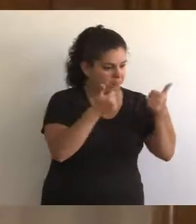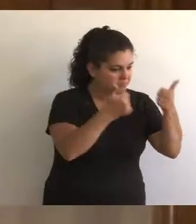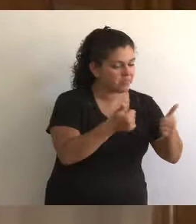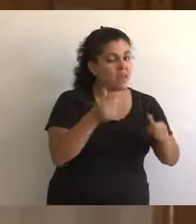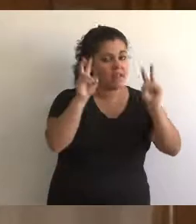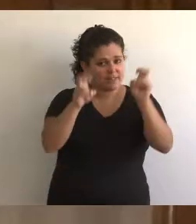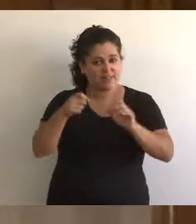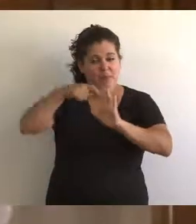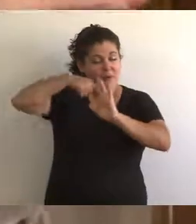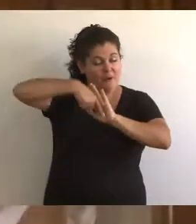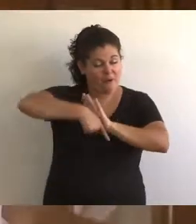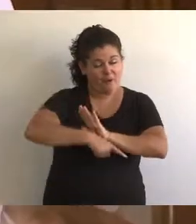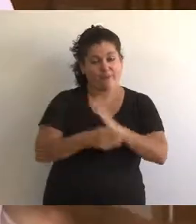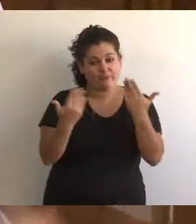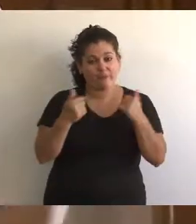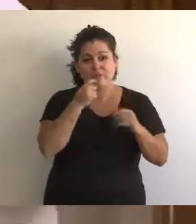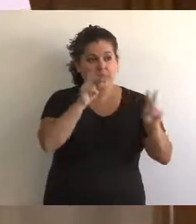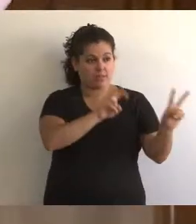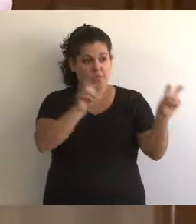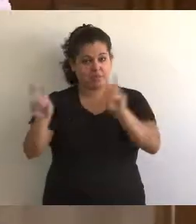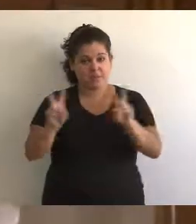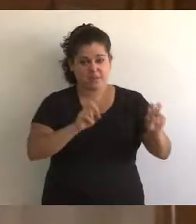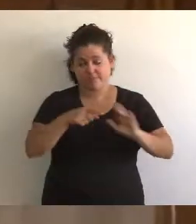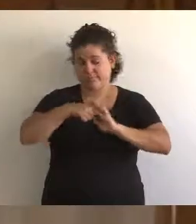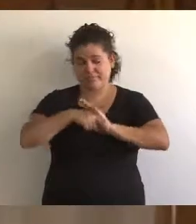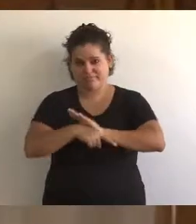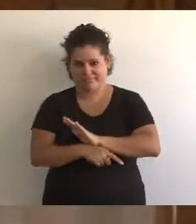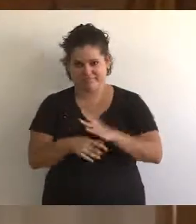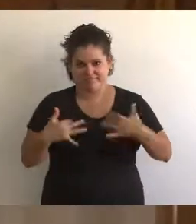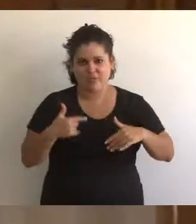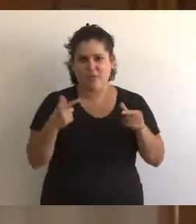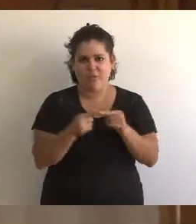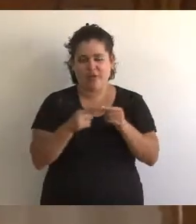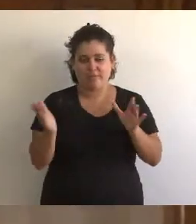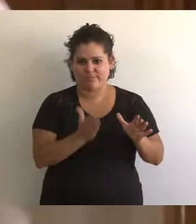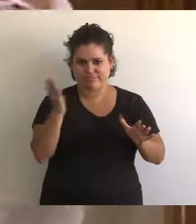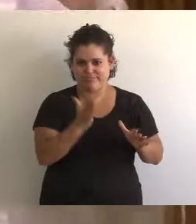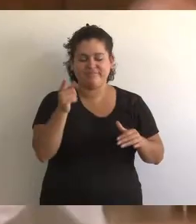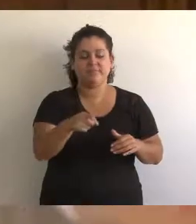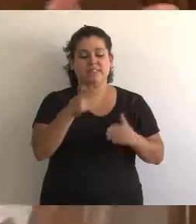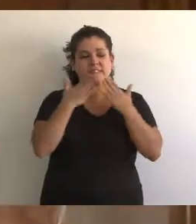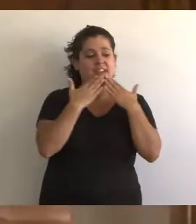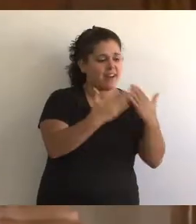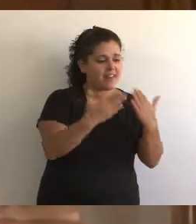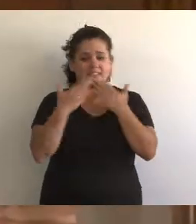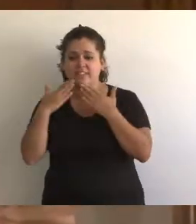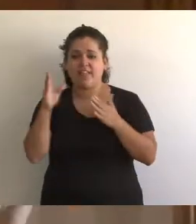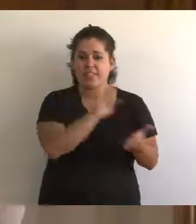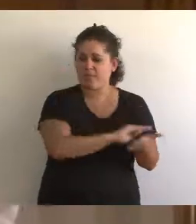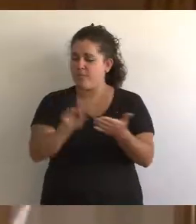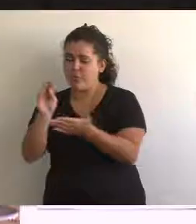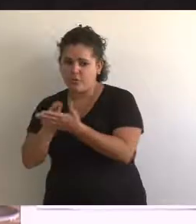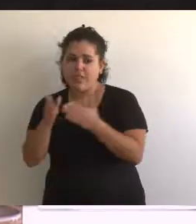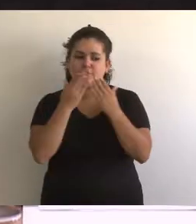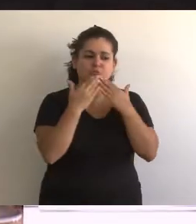Bien, el tema da para muchísimo. Si nos metemos en otros temas, imagínense que necesitamos varios programas. Les quiero agradecer a las diputadas la